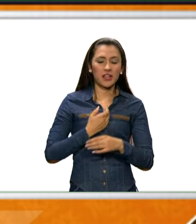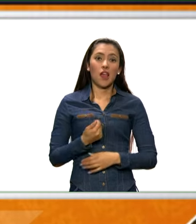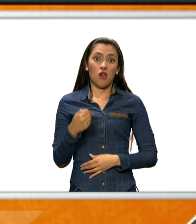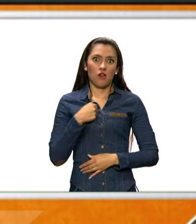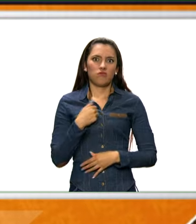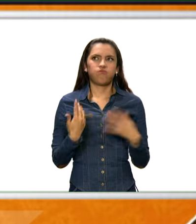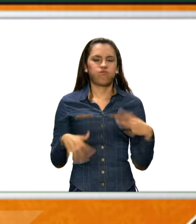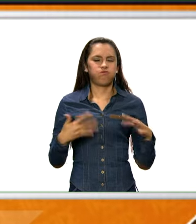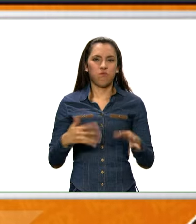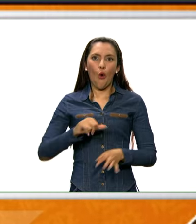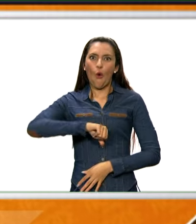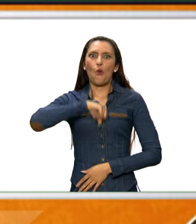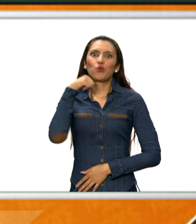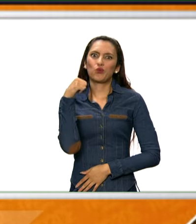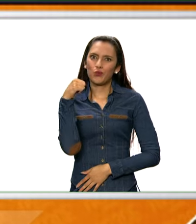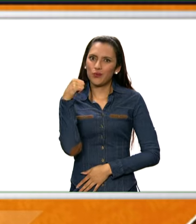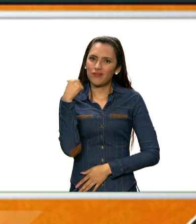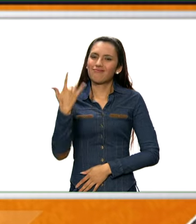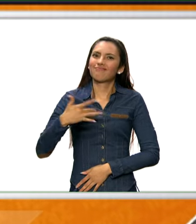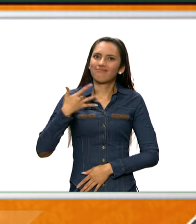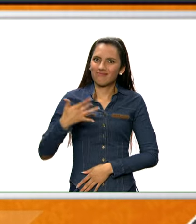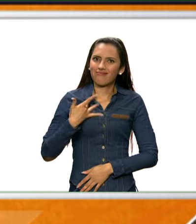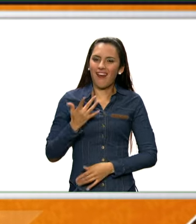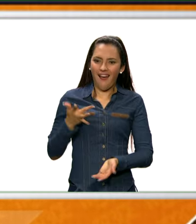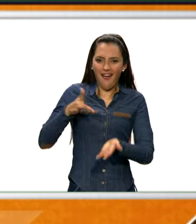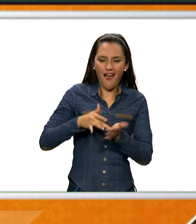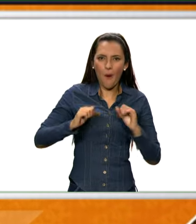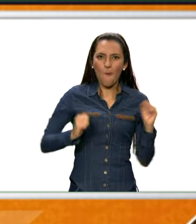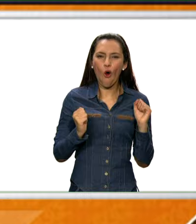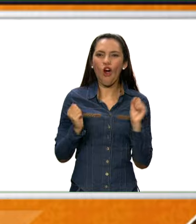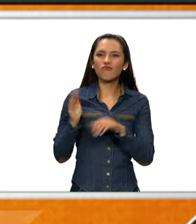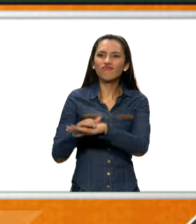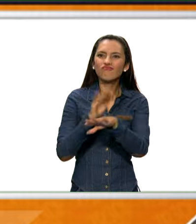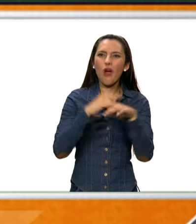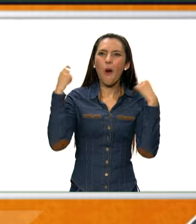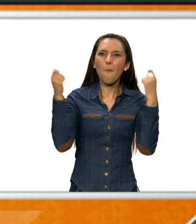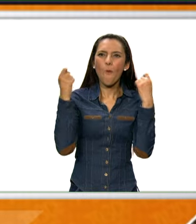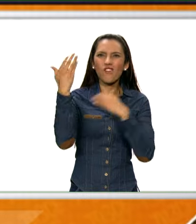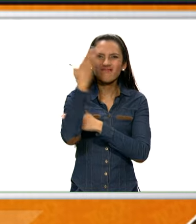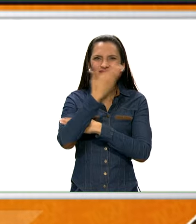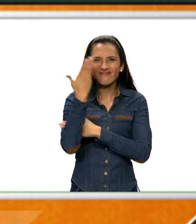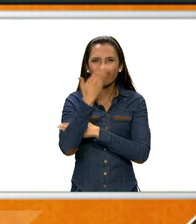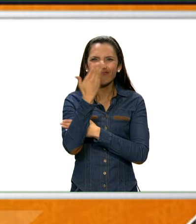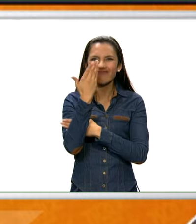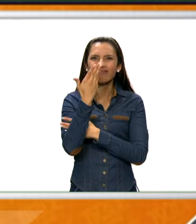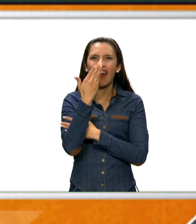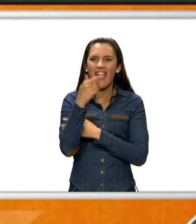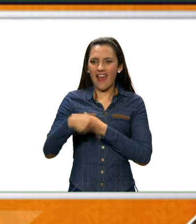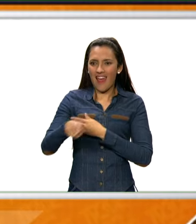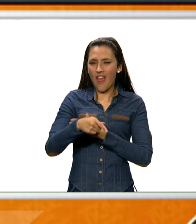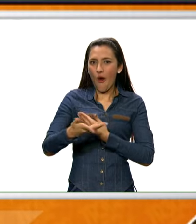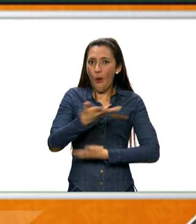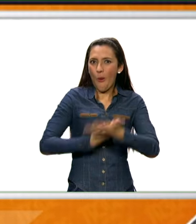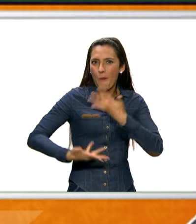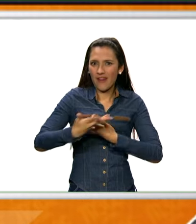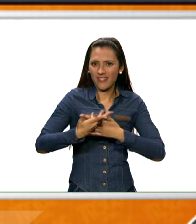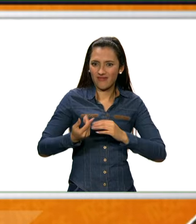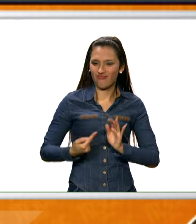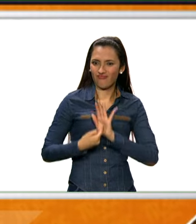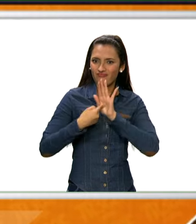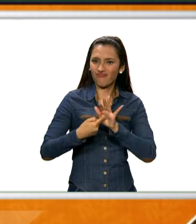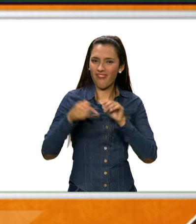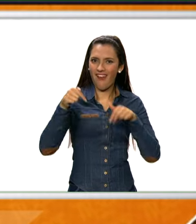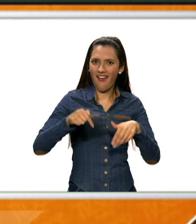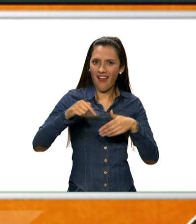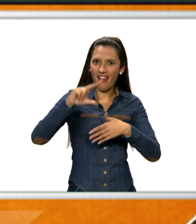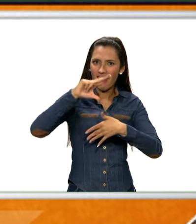muy orgullosa de venir a promocionar a Bogotá la serie, poder estar en Colombia, compartirlo con nuestros amigos latinos y espero que les